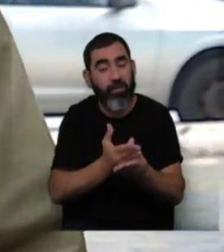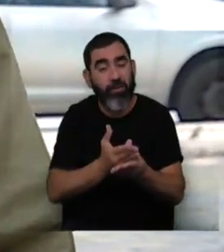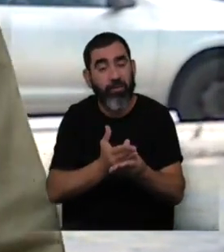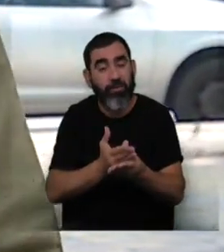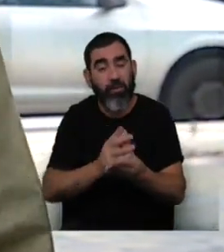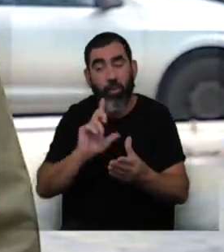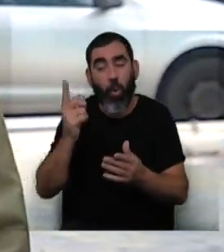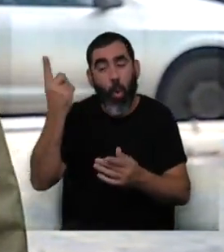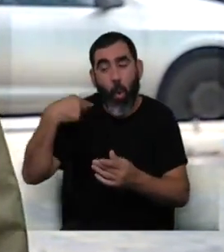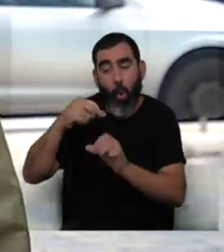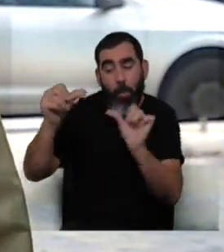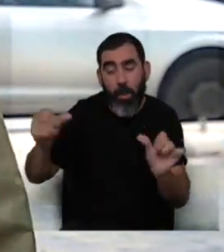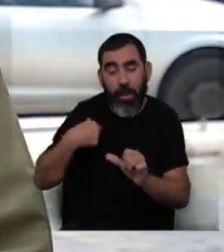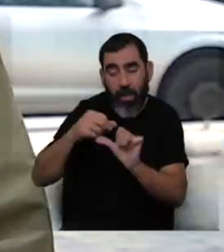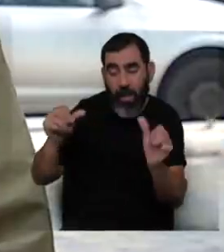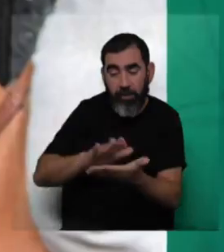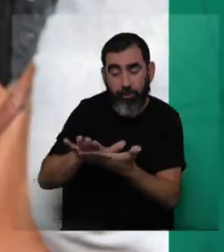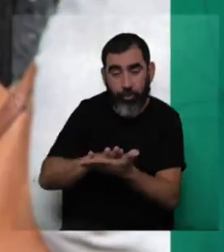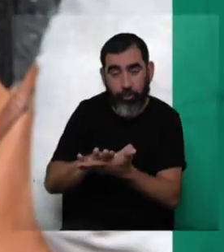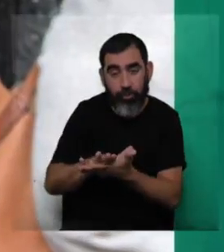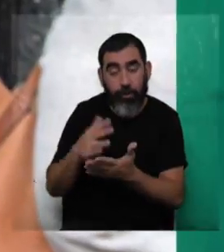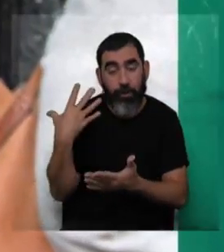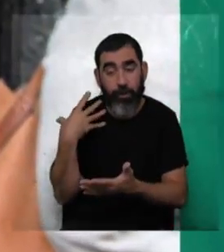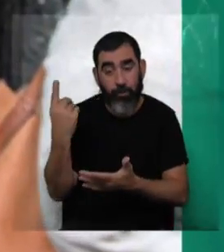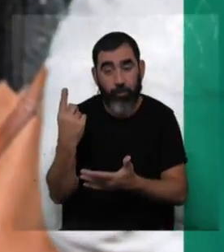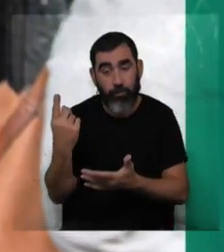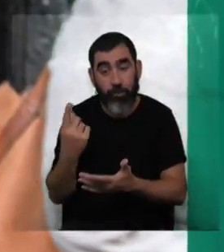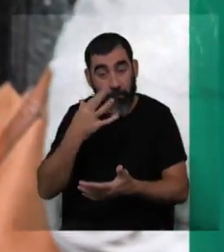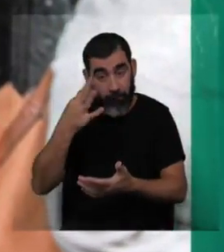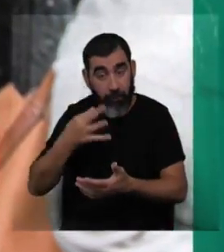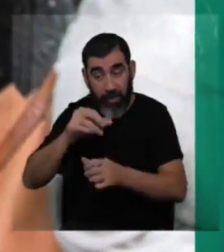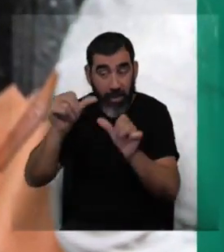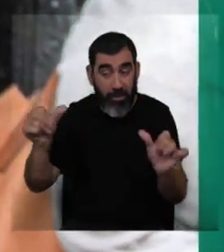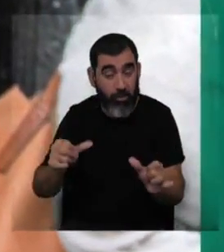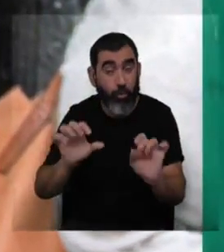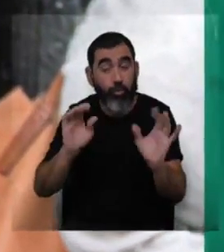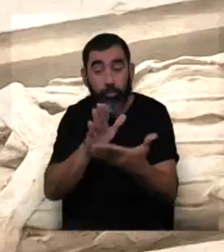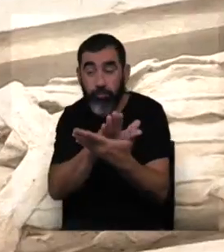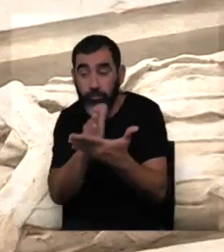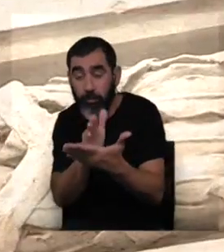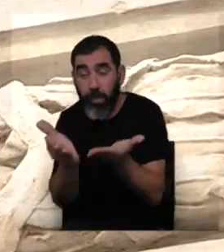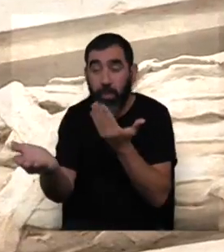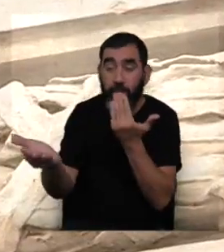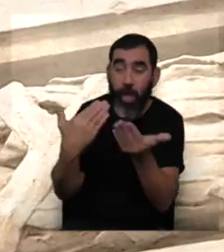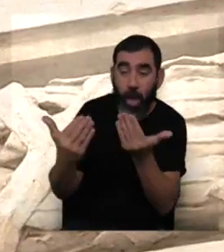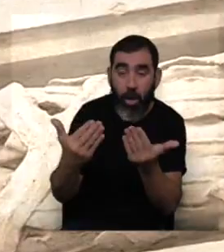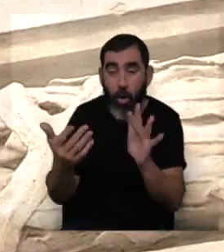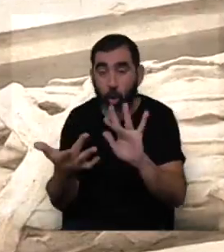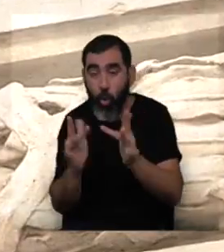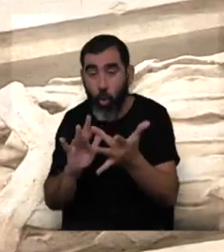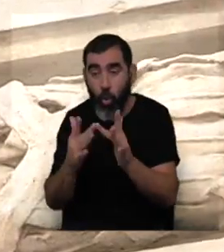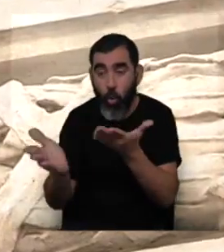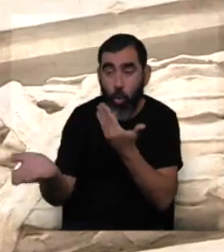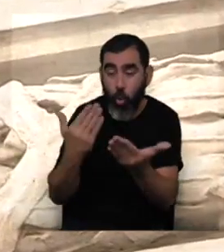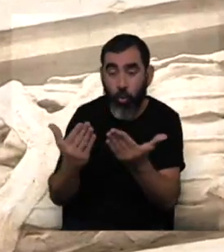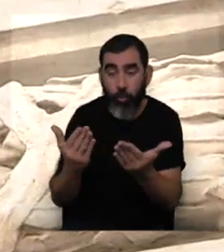inobservancia de sus obligaciones y sus deberes como director, cuando en realidad lo que hizo Leonardo fue abrir una instancia de diálogo, apostar al diálogo para